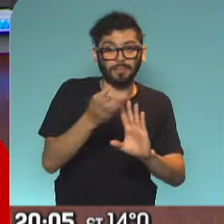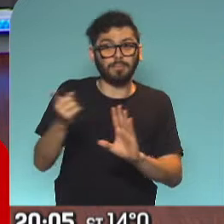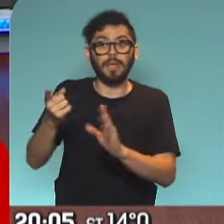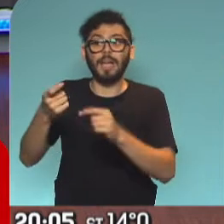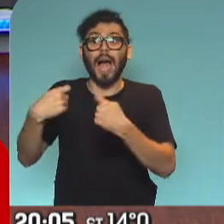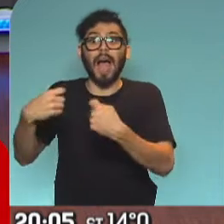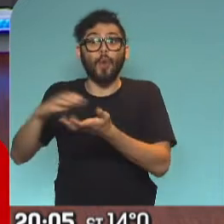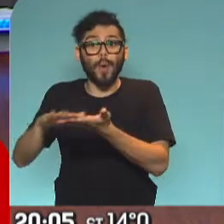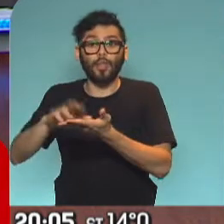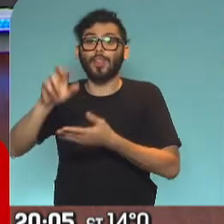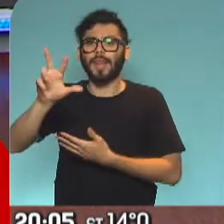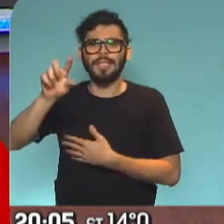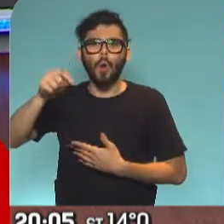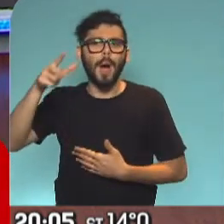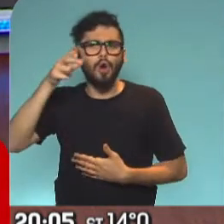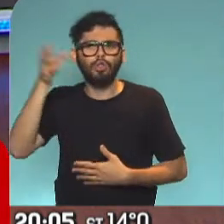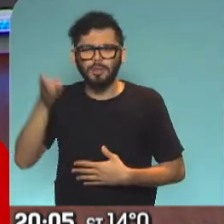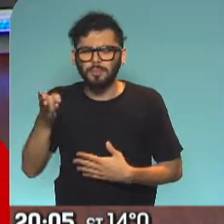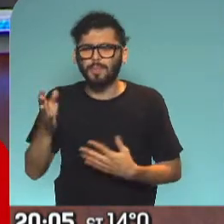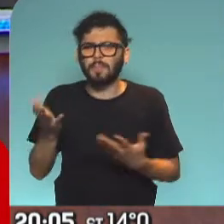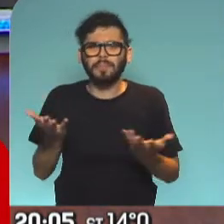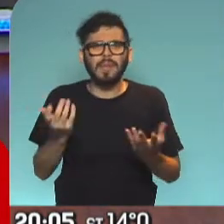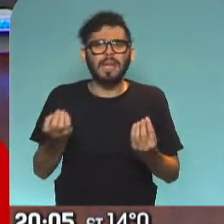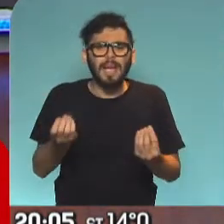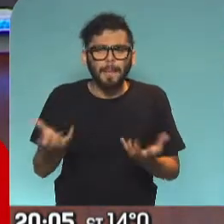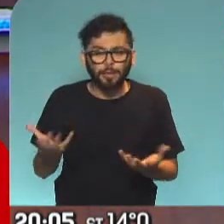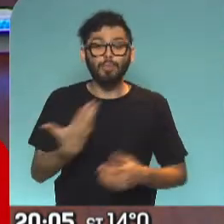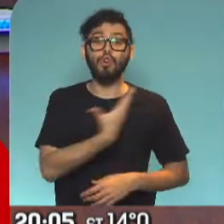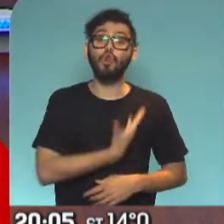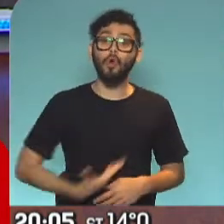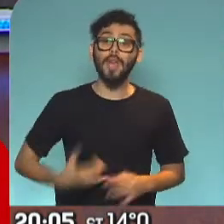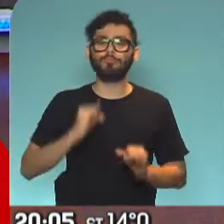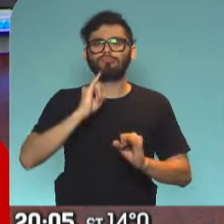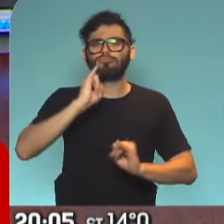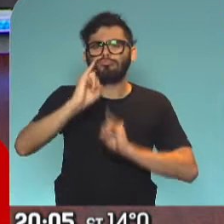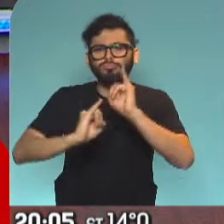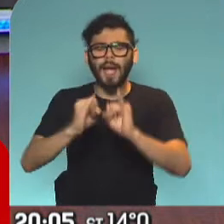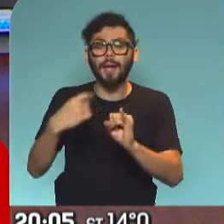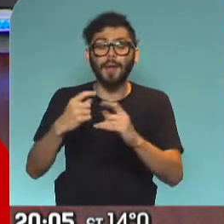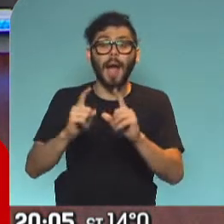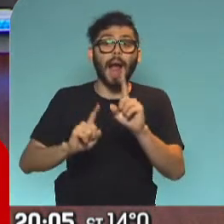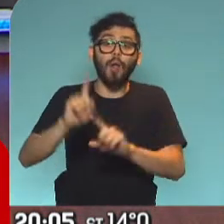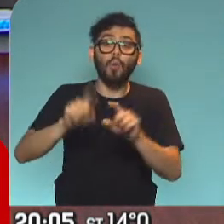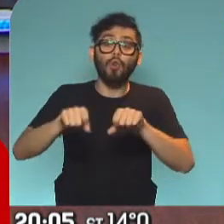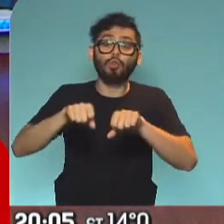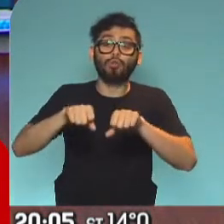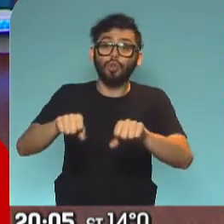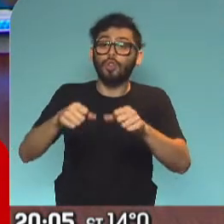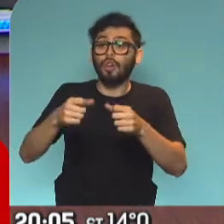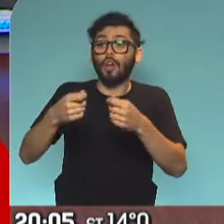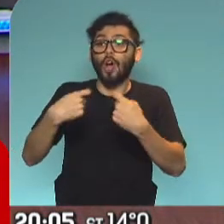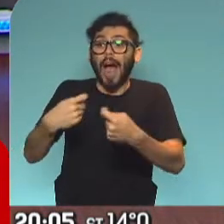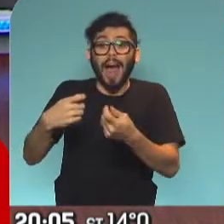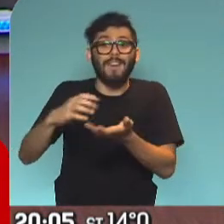en 3,8%. ¿Qué pasó? Bueno, lo que explican desde el gobierno, que productos que tienen mucha ponderancia dentro de la canasta